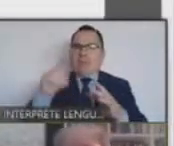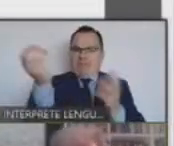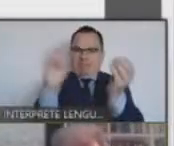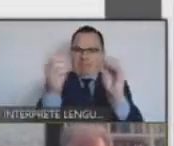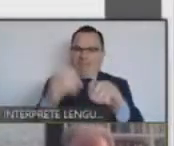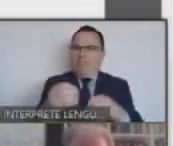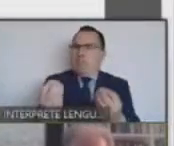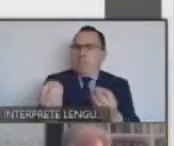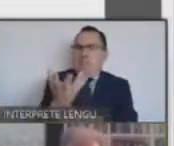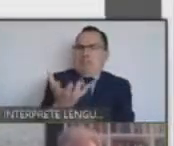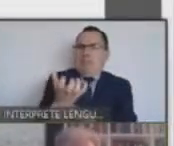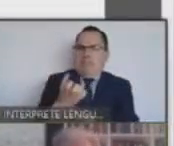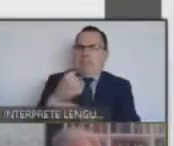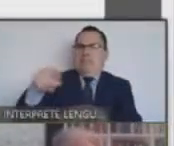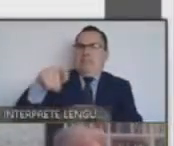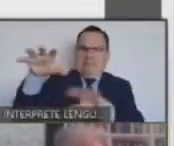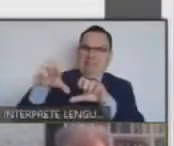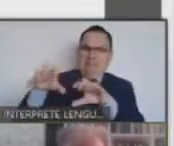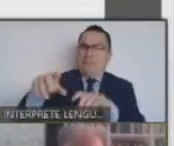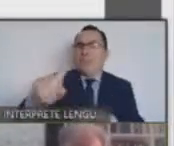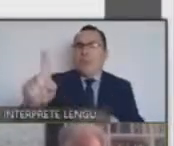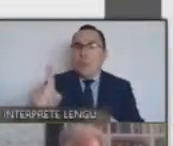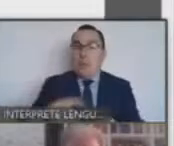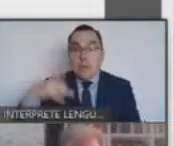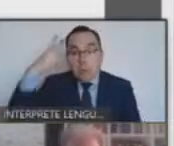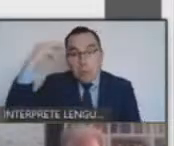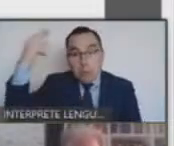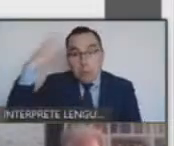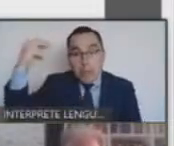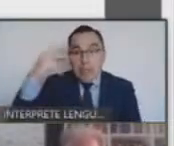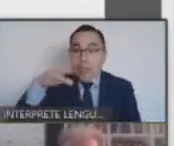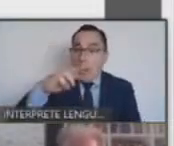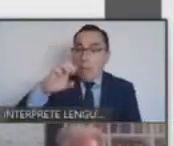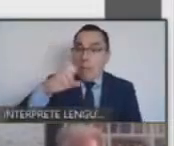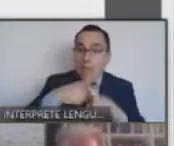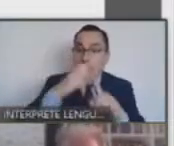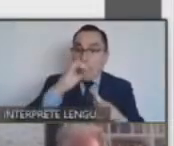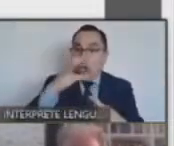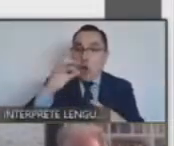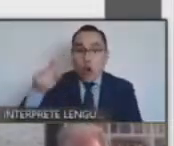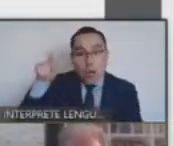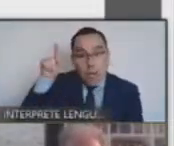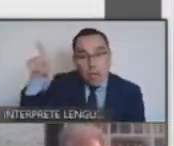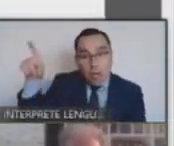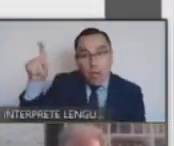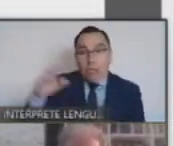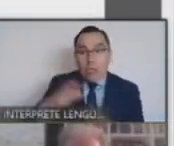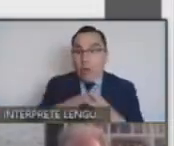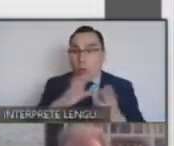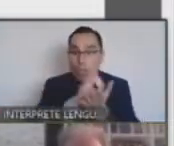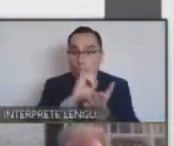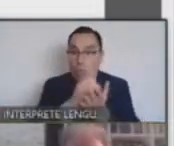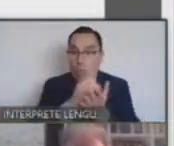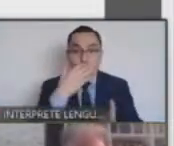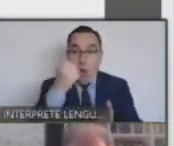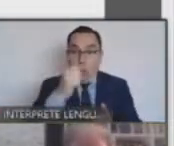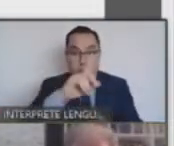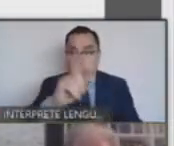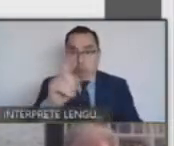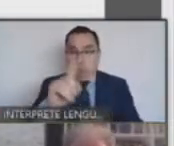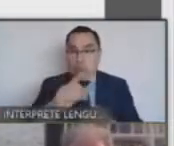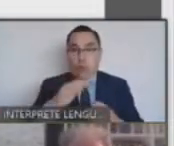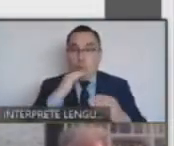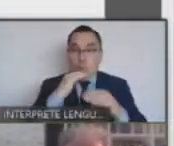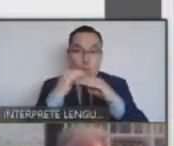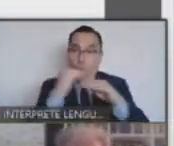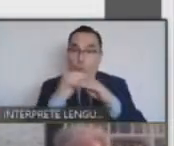la verdad es que no. México, que no se caracteriza por tener una institucionalidad mejor que la chilena en todo el indicador internacional, de hecho está muy por